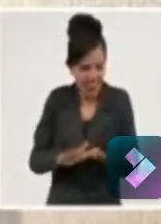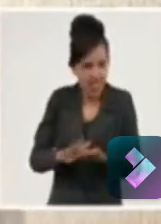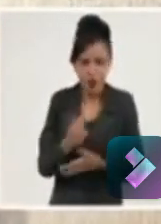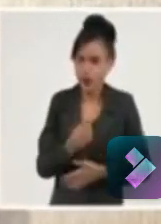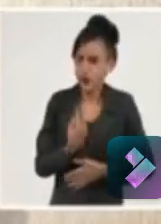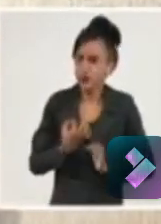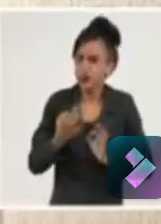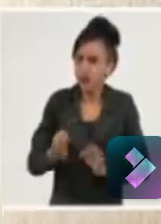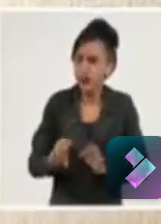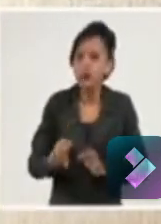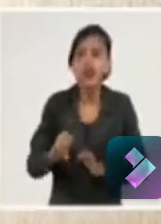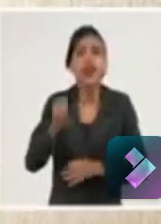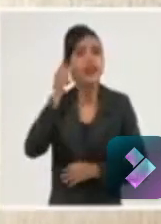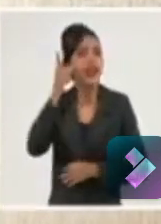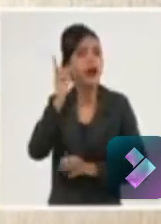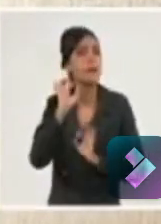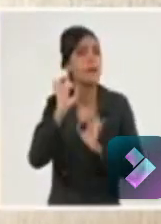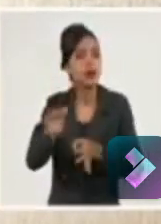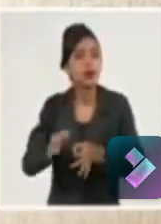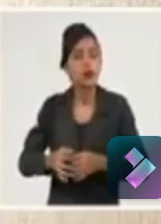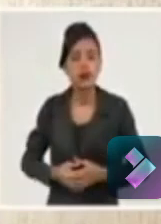Nosotros no caemos en provocaciones.